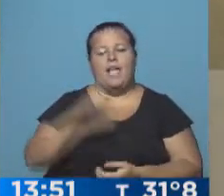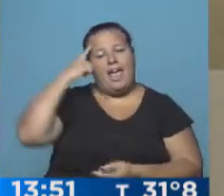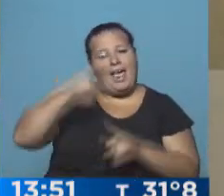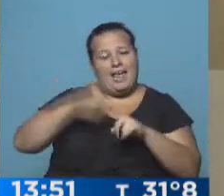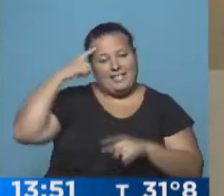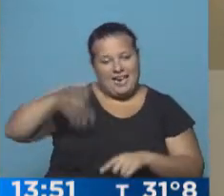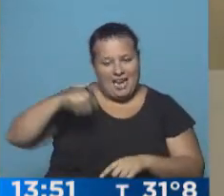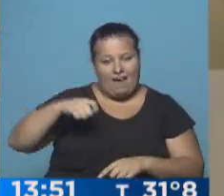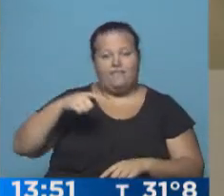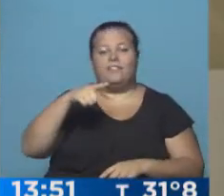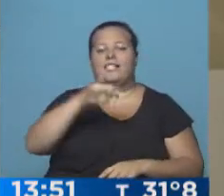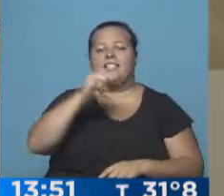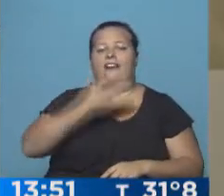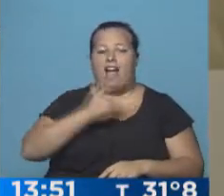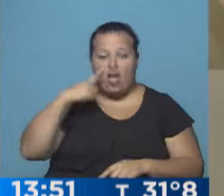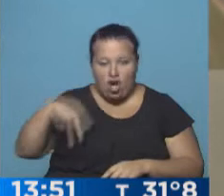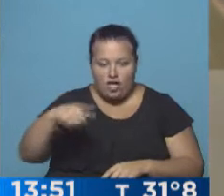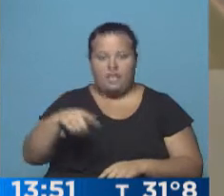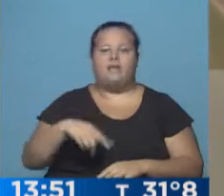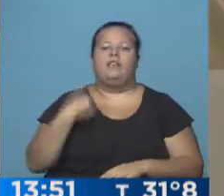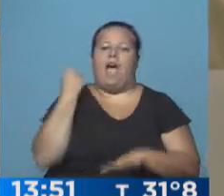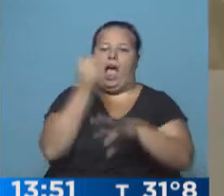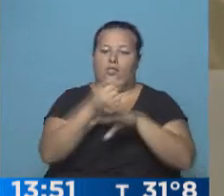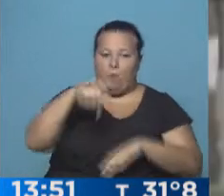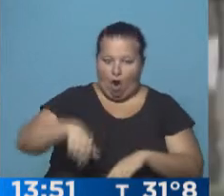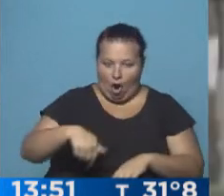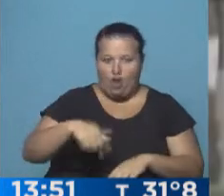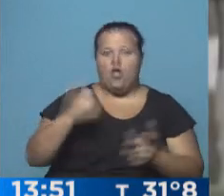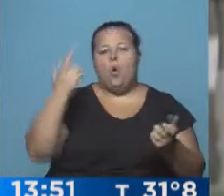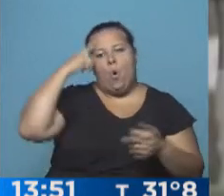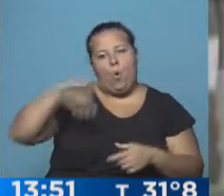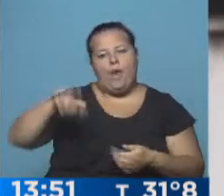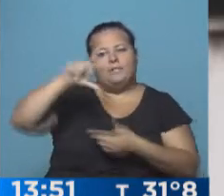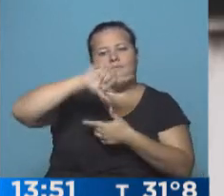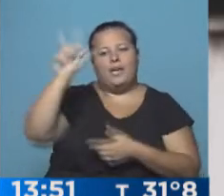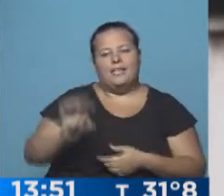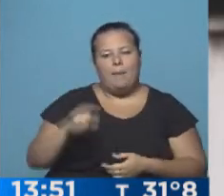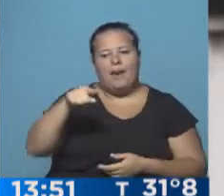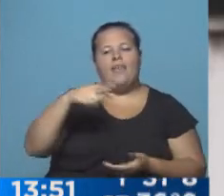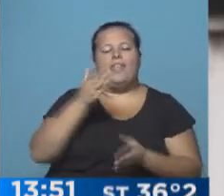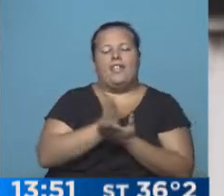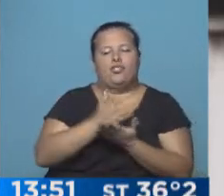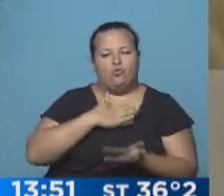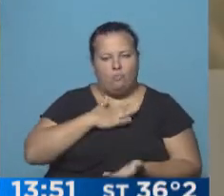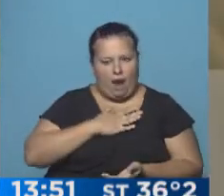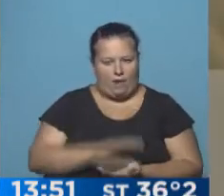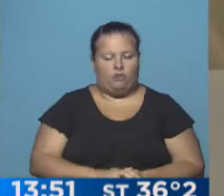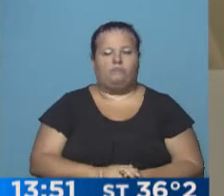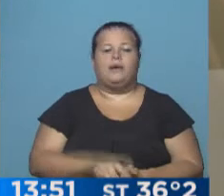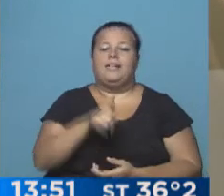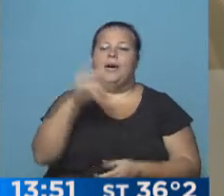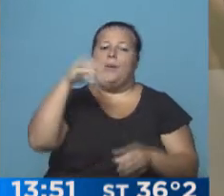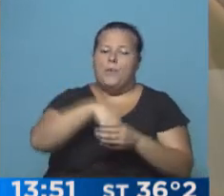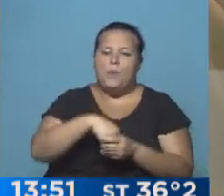ex magistrado de la corte suprema raúl zaffaroni asume hoy como juez de la corte interamericana de derechos humanos le